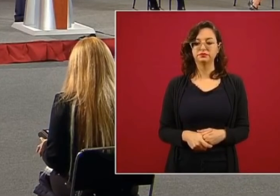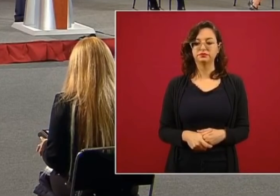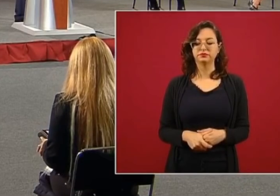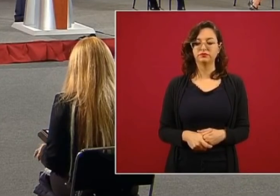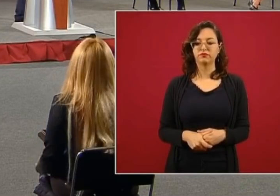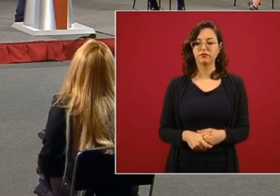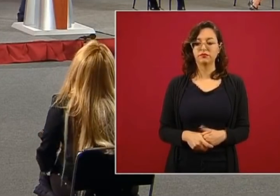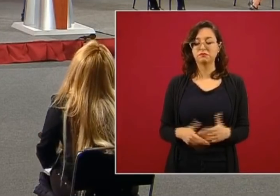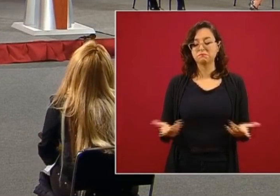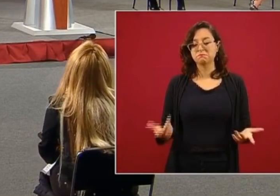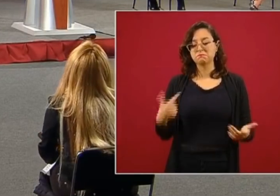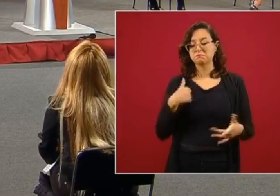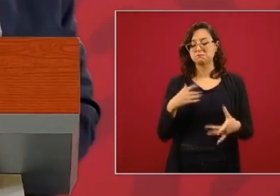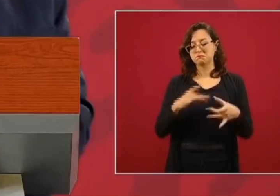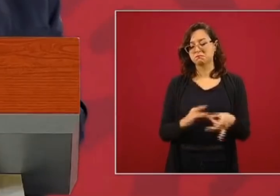con esta introducción,